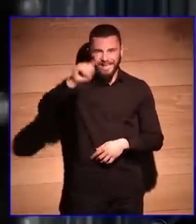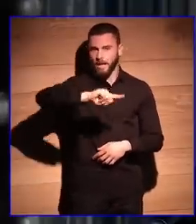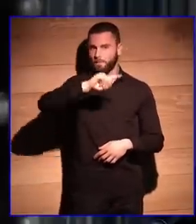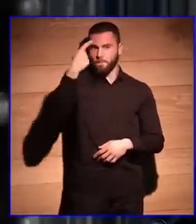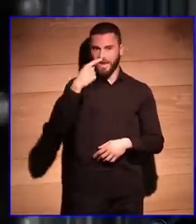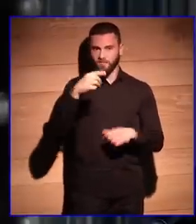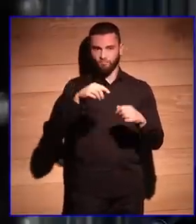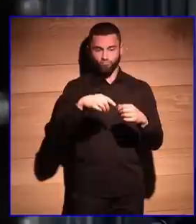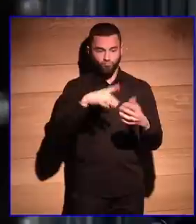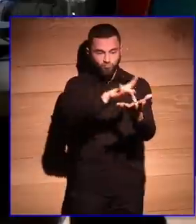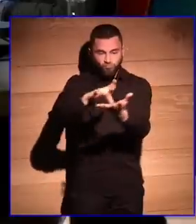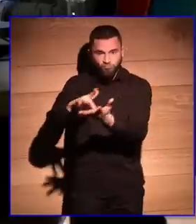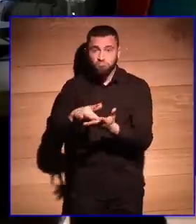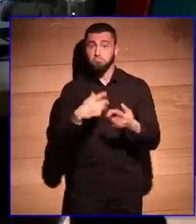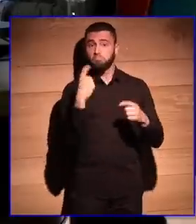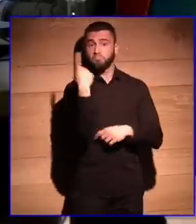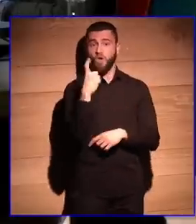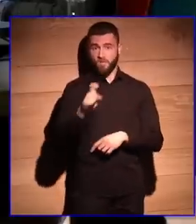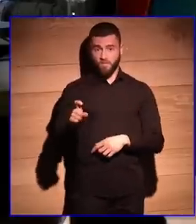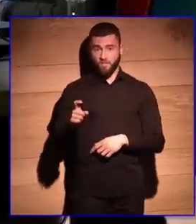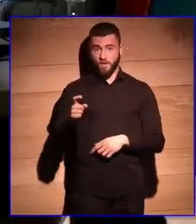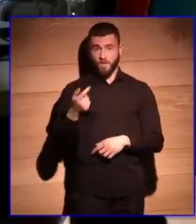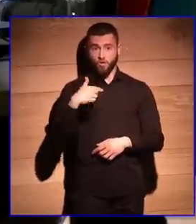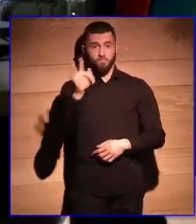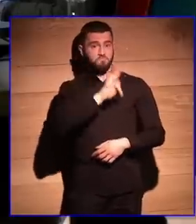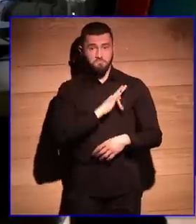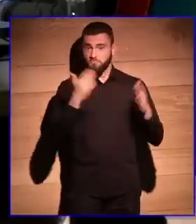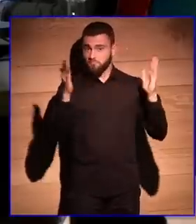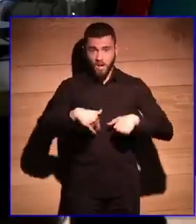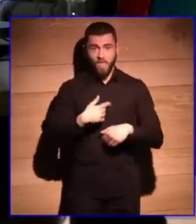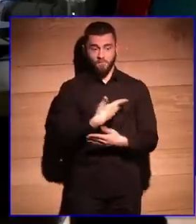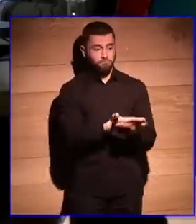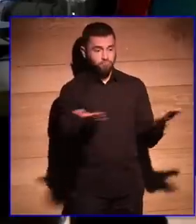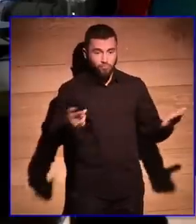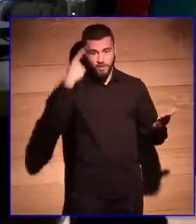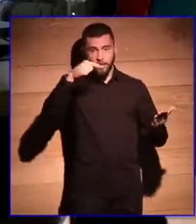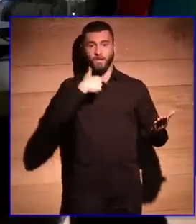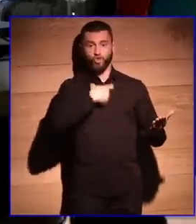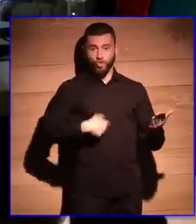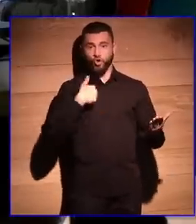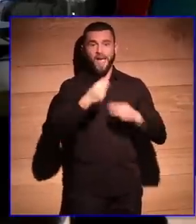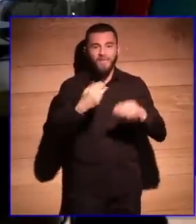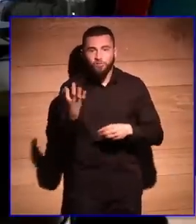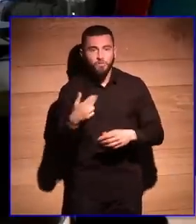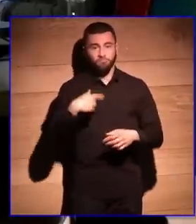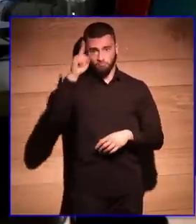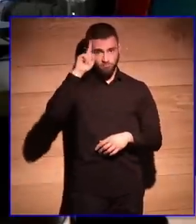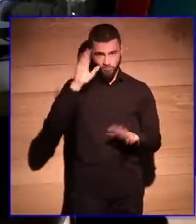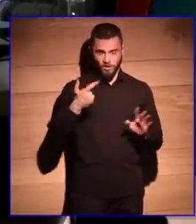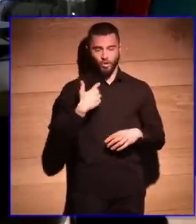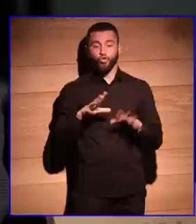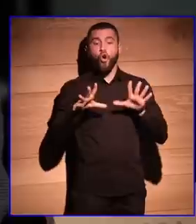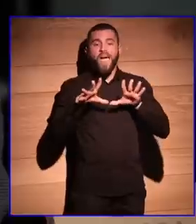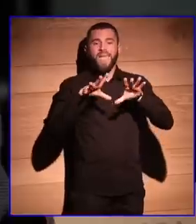hacer todo esto. No me voy a llevar ningún mérito. Nadie va a saber lo que he hecho. De hecho, me he inventado una invasión extraterrestre